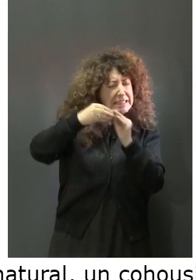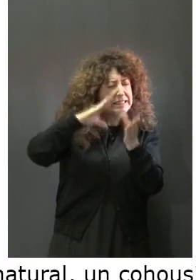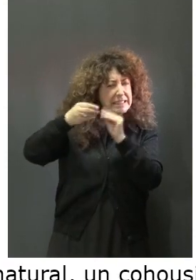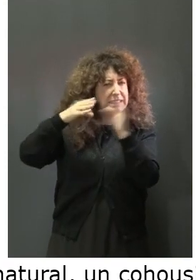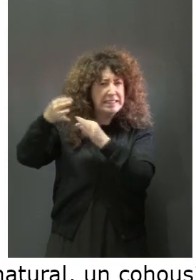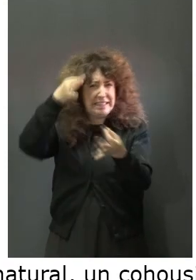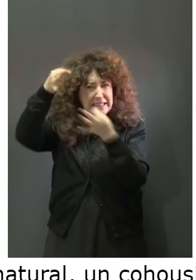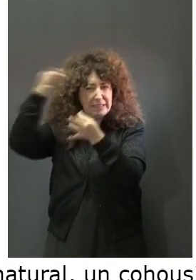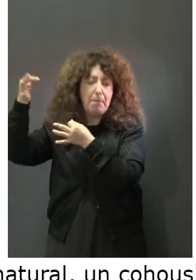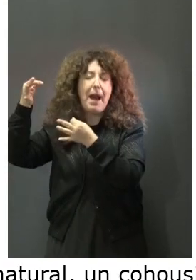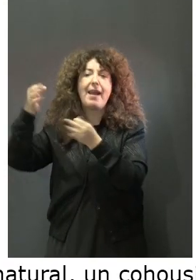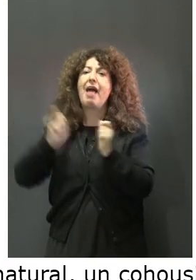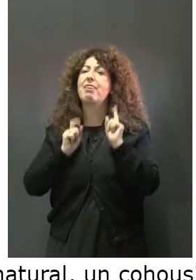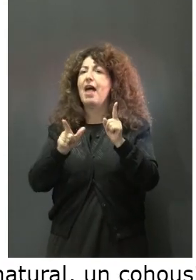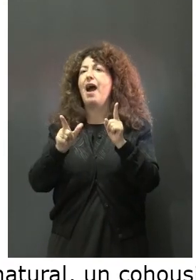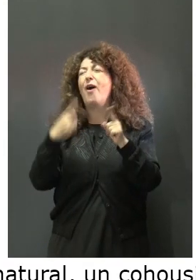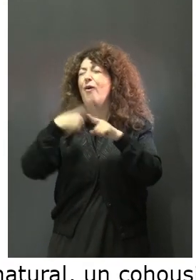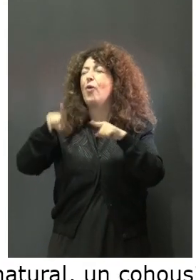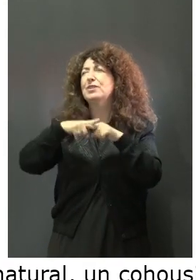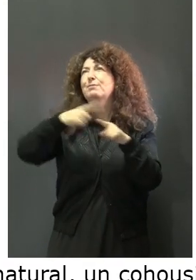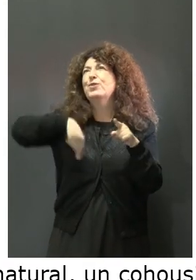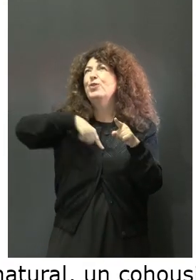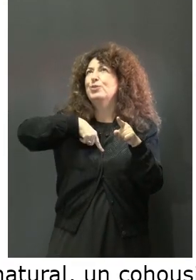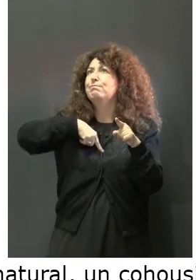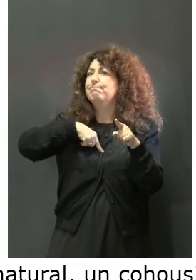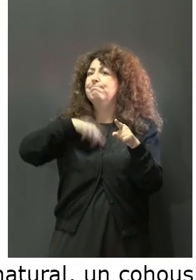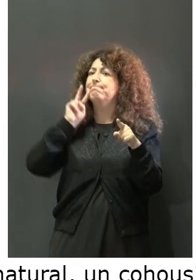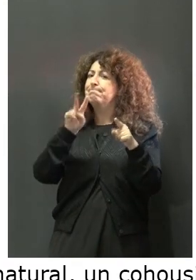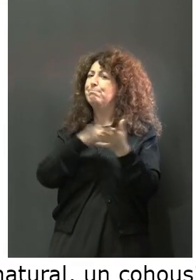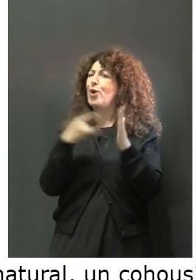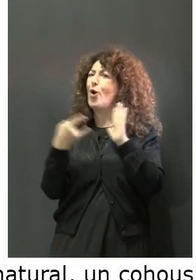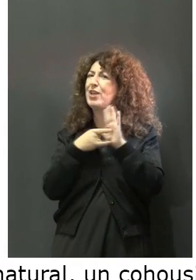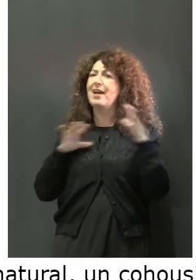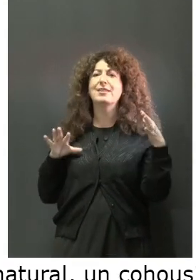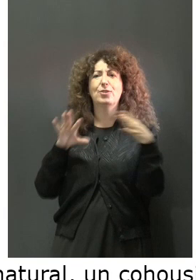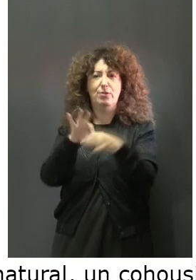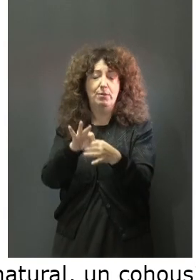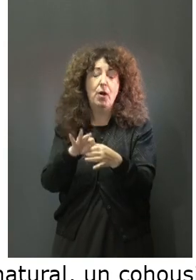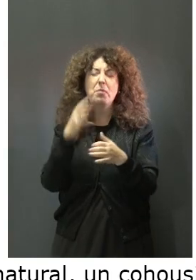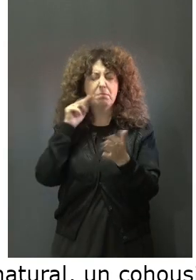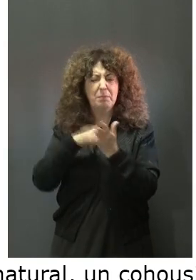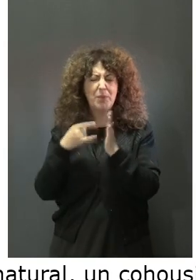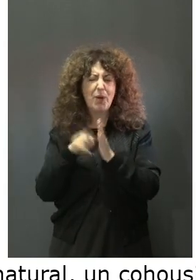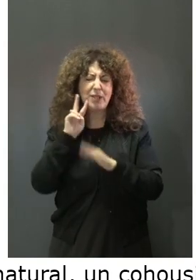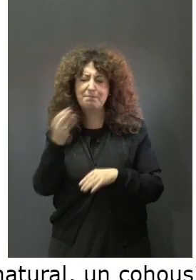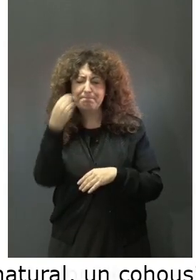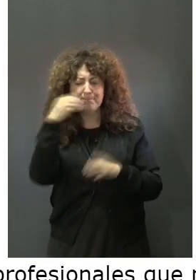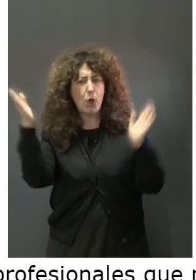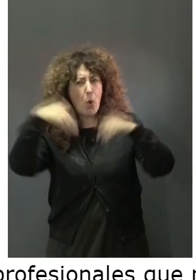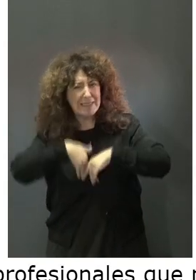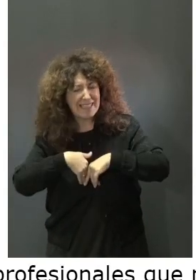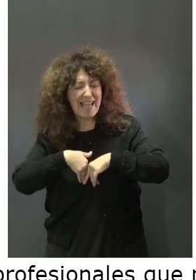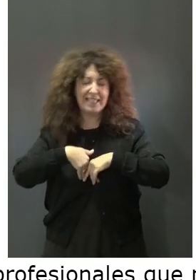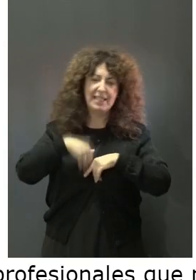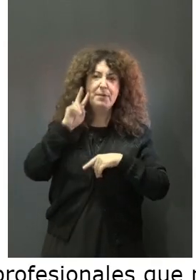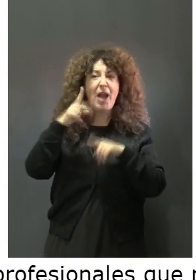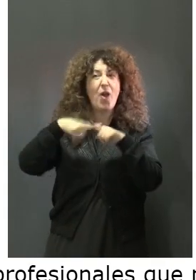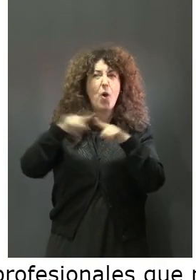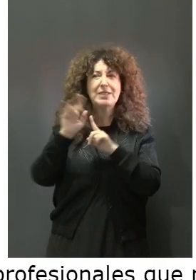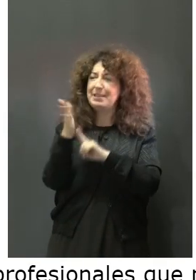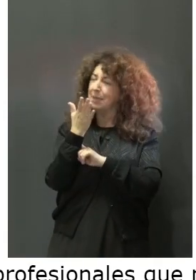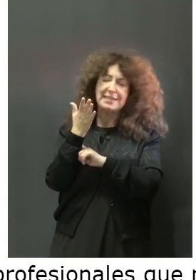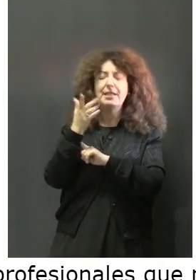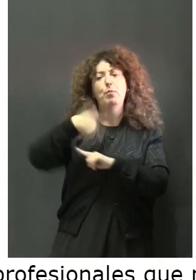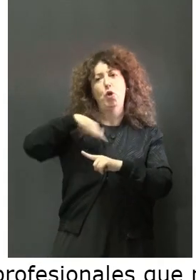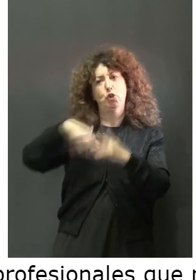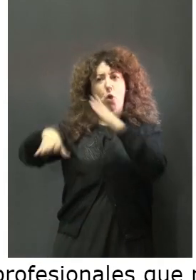para intentar aportar todo aquello que entendemos que ese proyecto pues, a lo mejor no aparece en la forma en la que se nos está presentando,